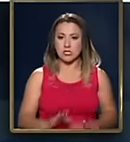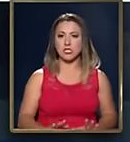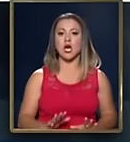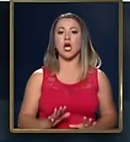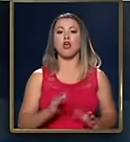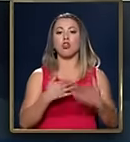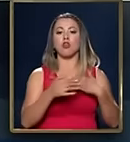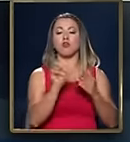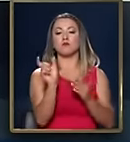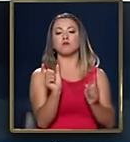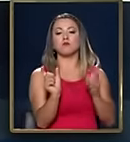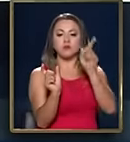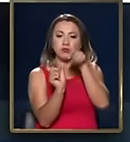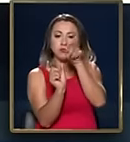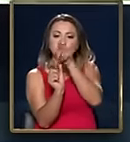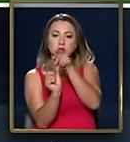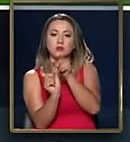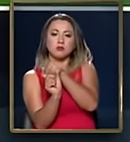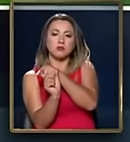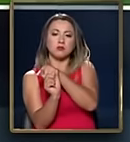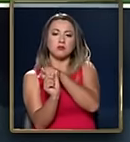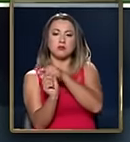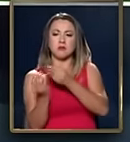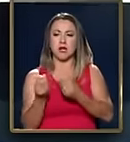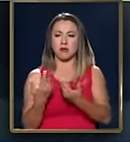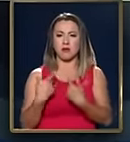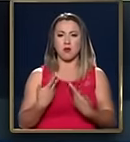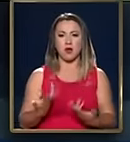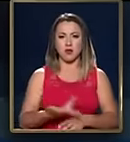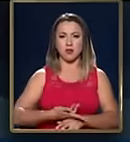en la penúltima sílaba. ¿Para qué te agarró, weón?